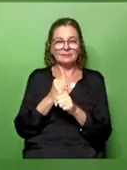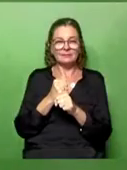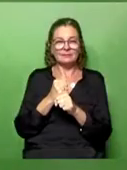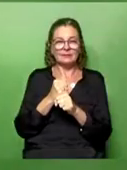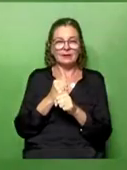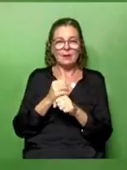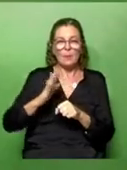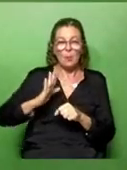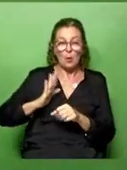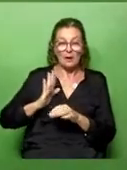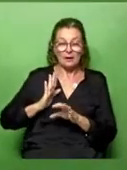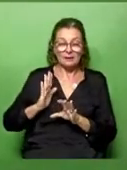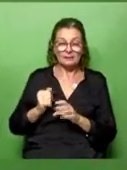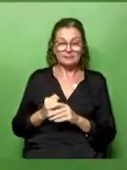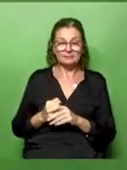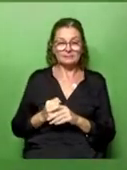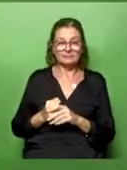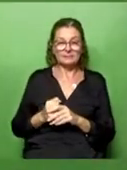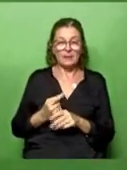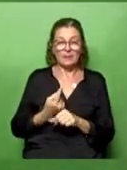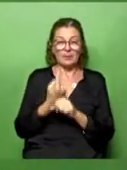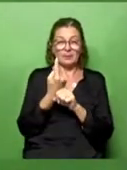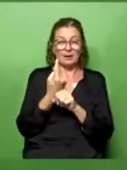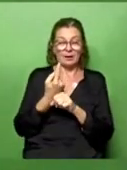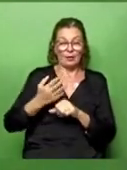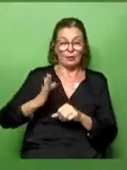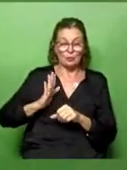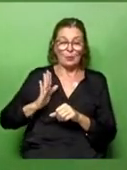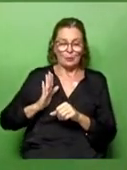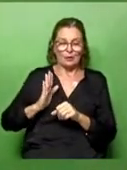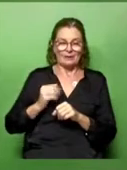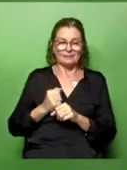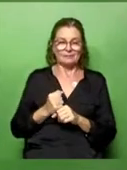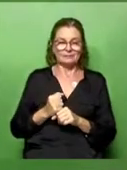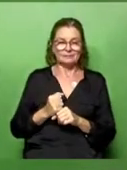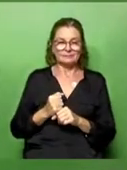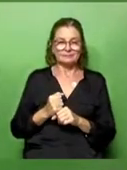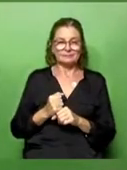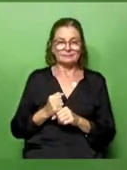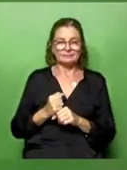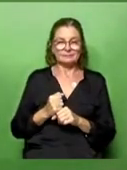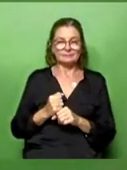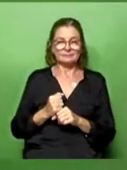Soy mujer, primordialmente soy mujer.